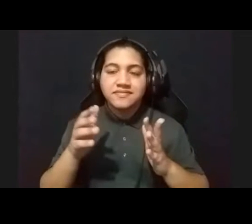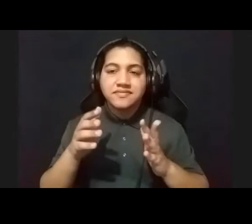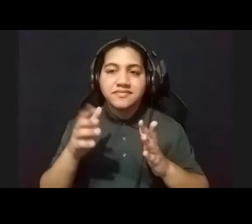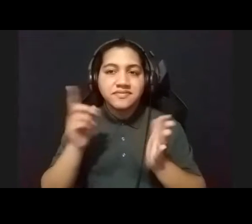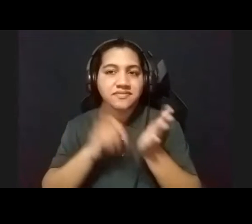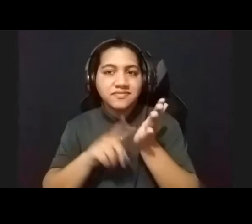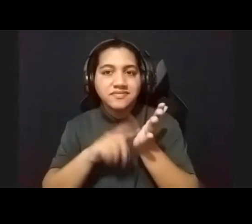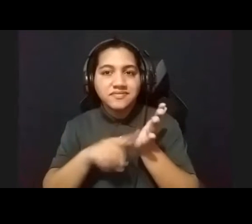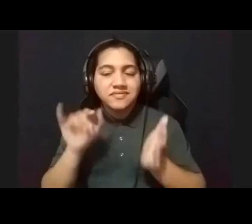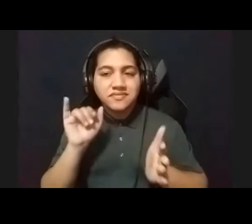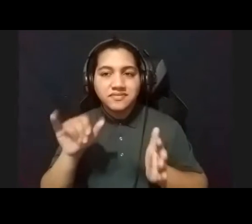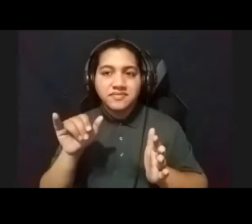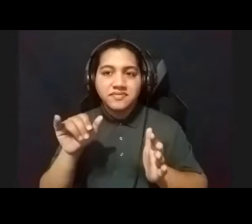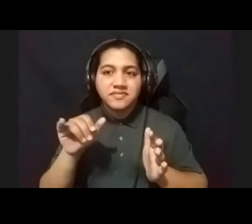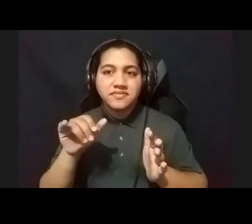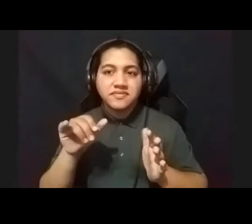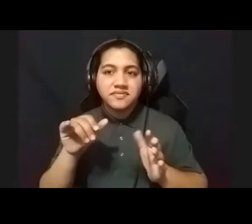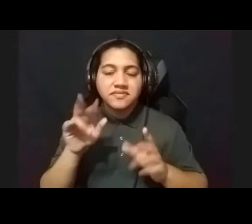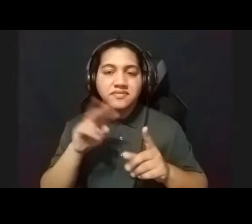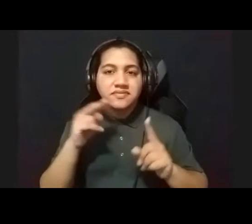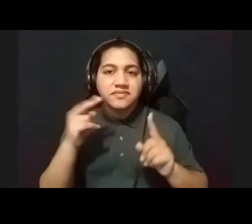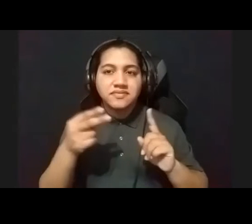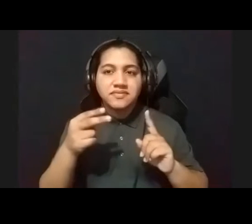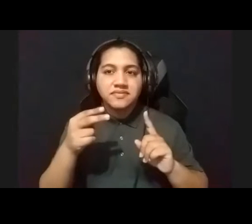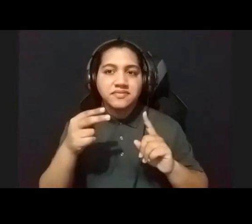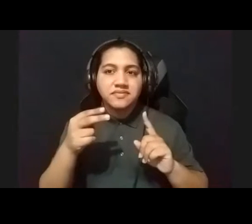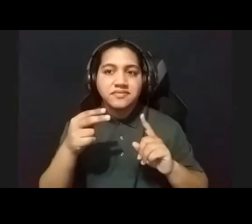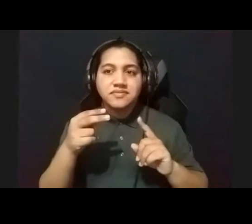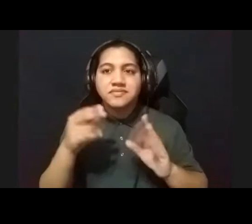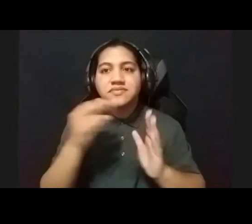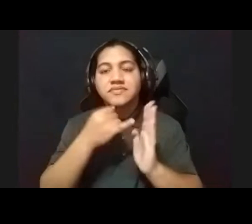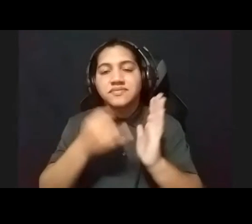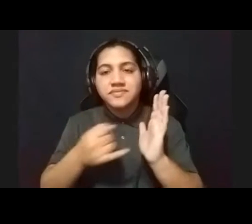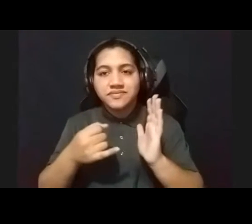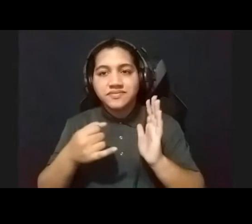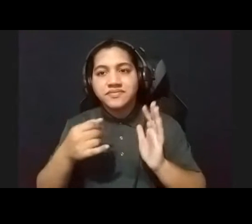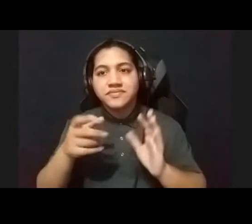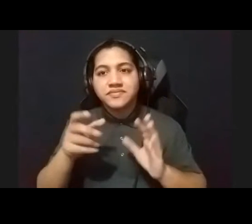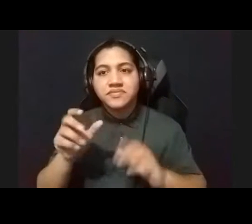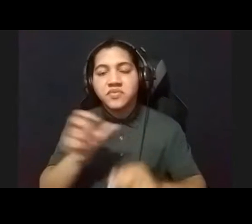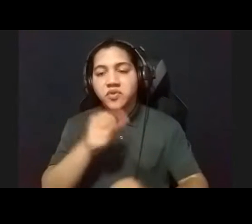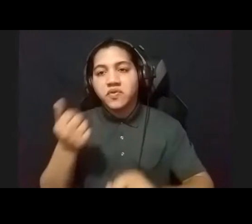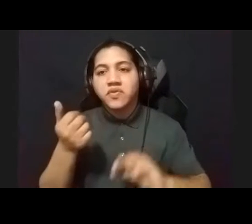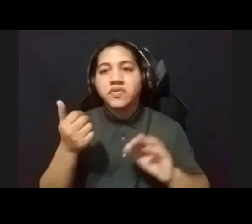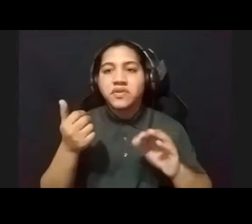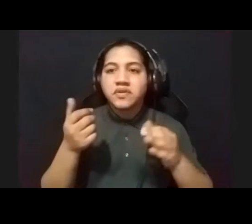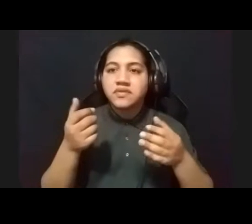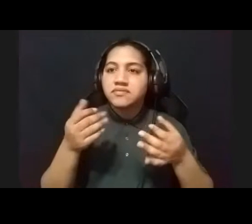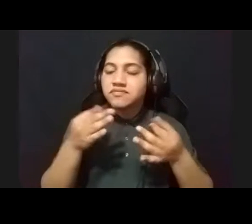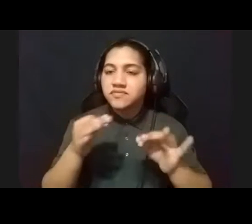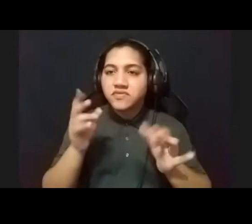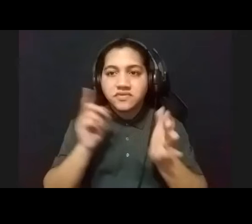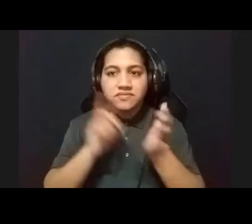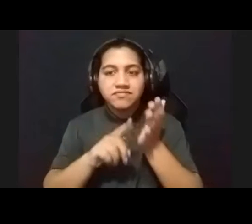esta versión desde el punto de vista de las ilustraciones, que es otra forma de estudiar a las Martinas,